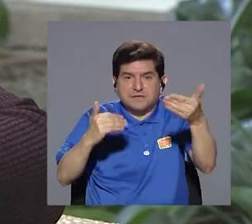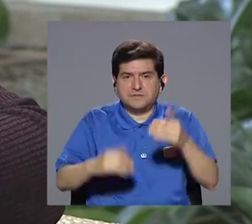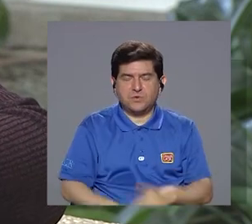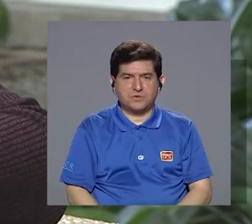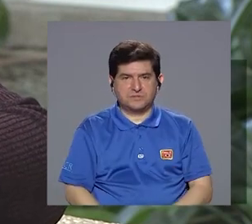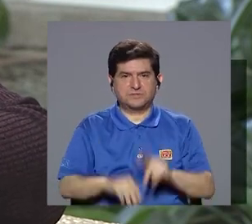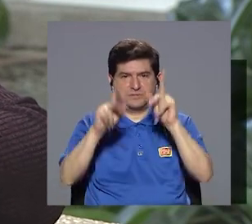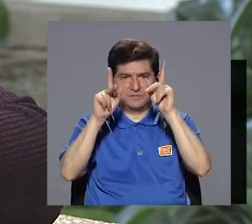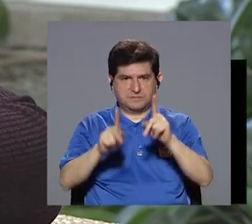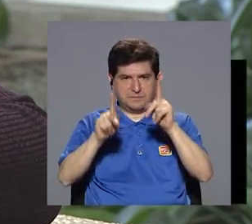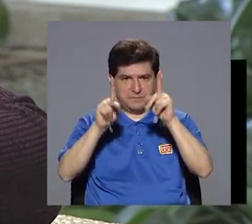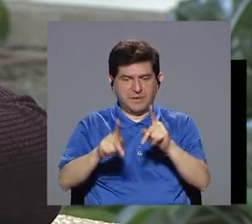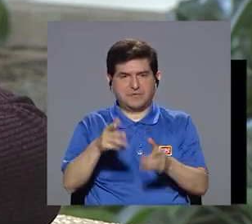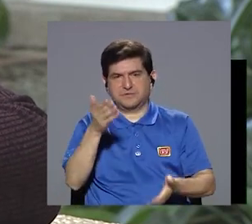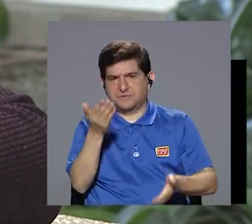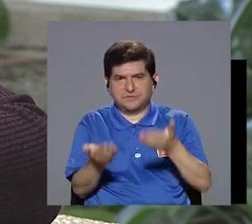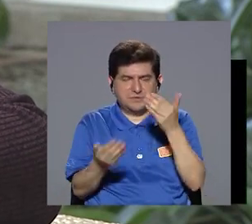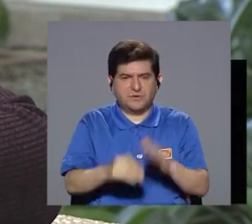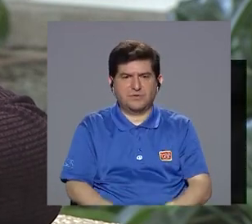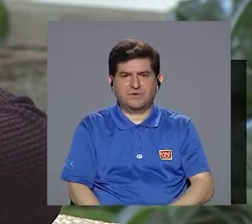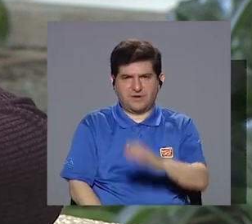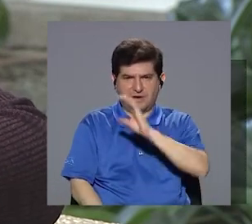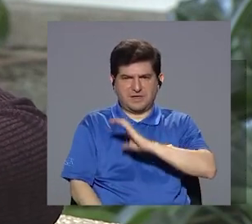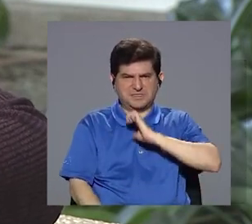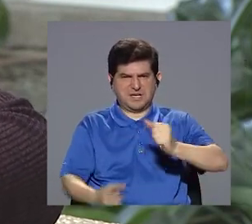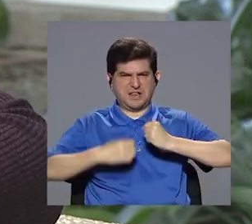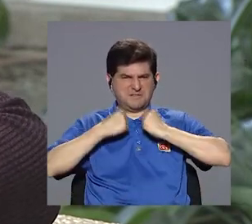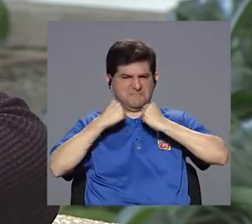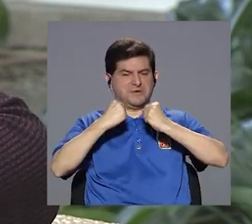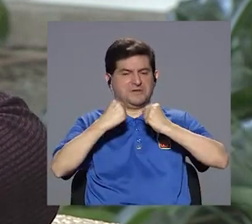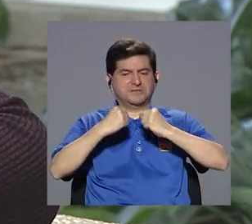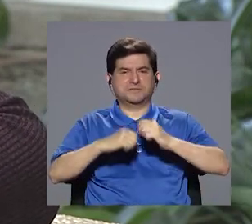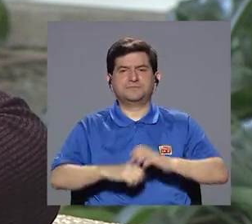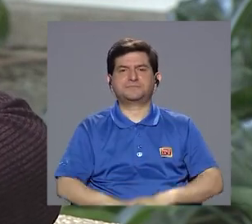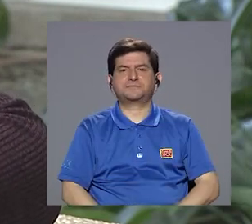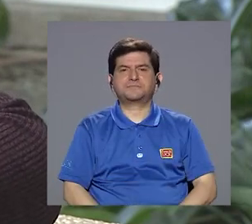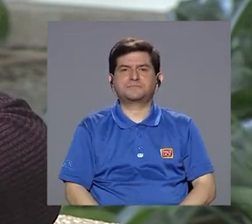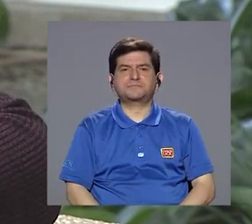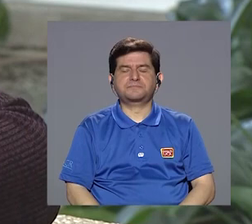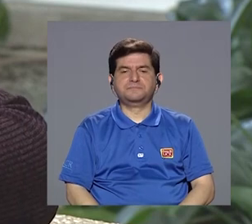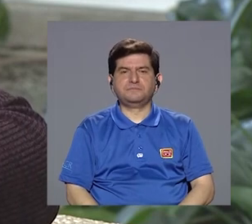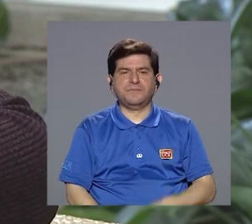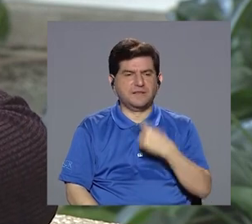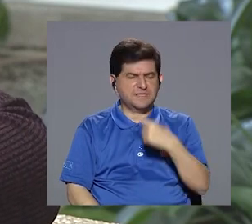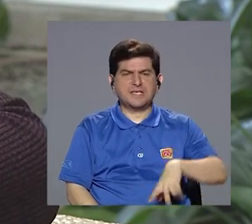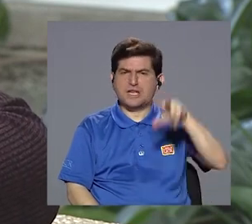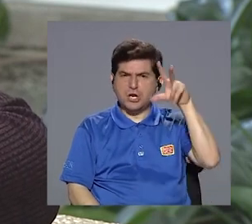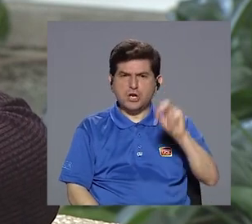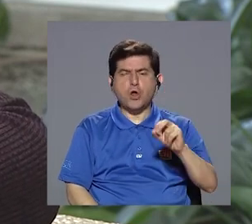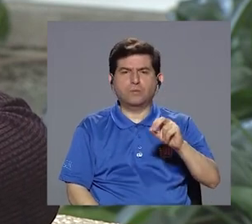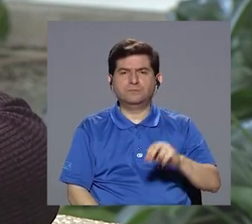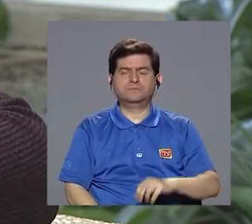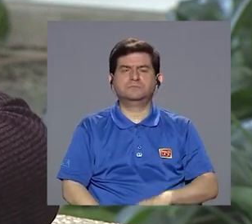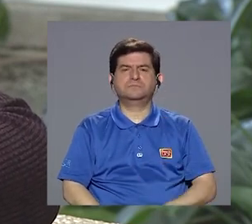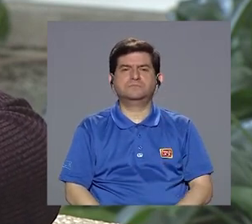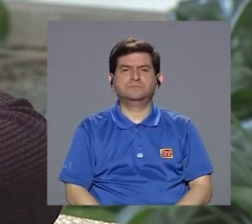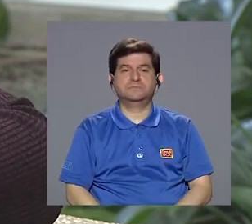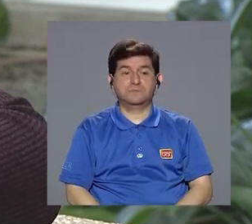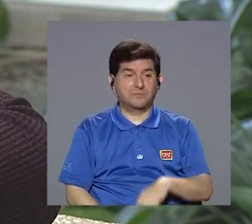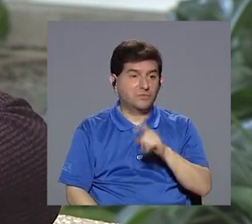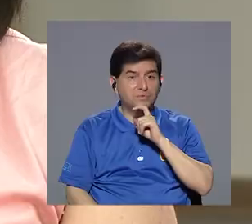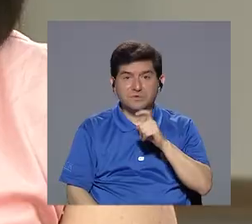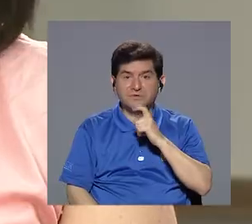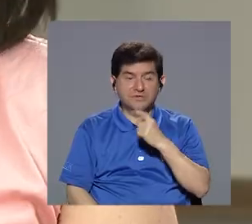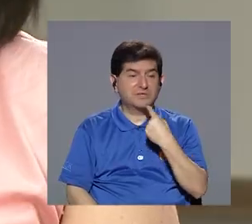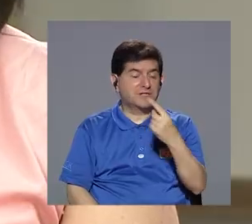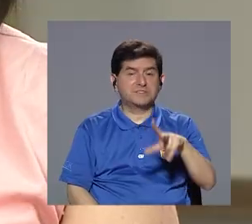Son personas que tienen un carácter como fuerte en ese sentido, porque es no es no. Exacto, porque qué difícil